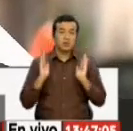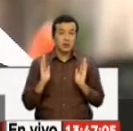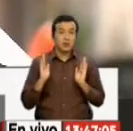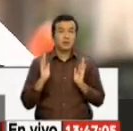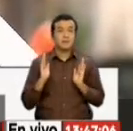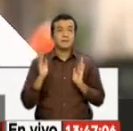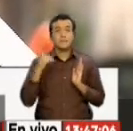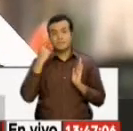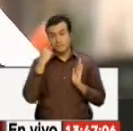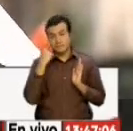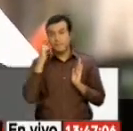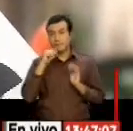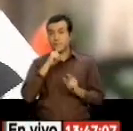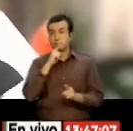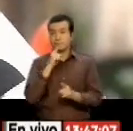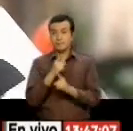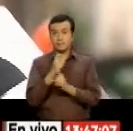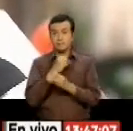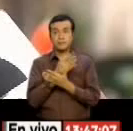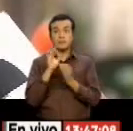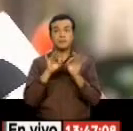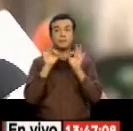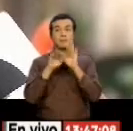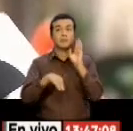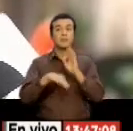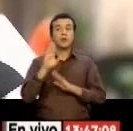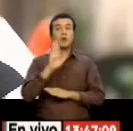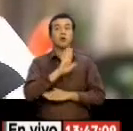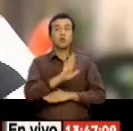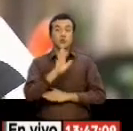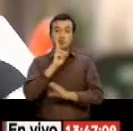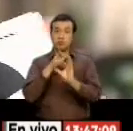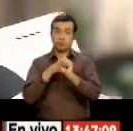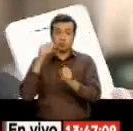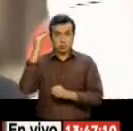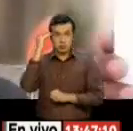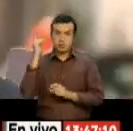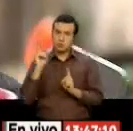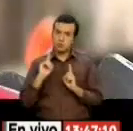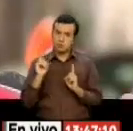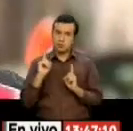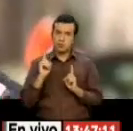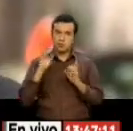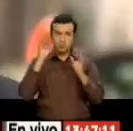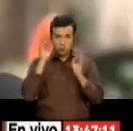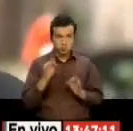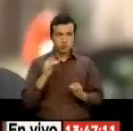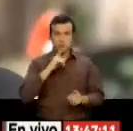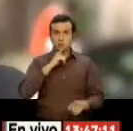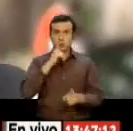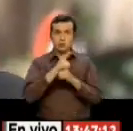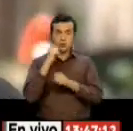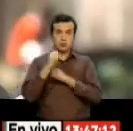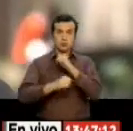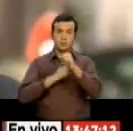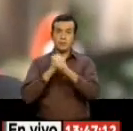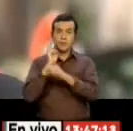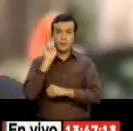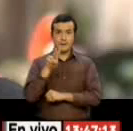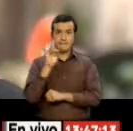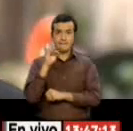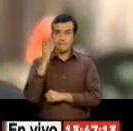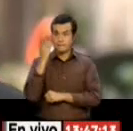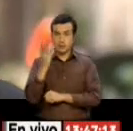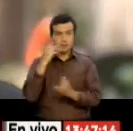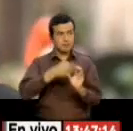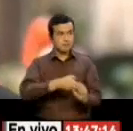que sí les puedo decir que lo más probable es que no sigan en Nacional. ¿Esto se puede decir de manera confirmada que el 2018 Franklin Guerra